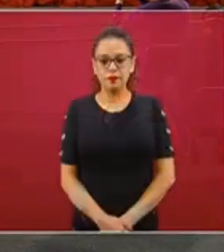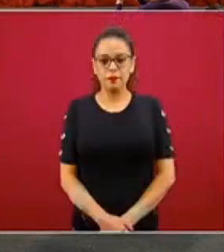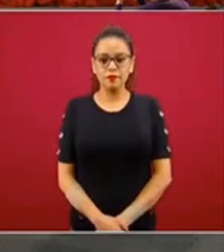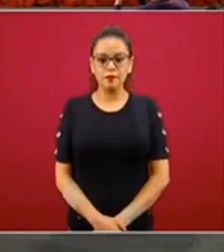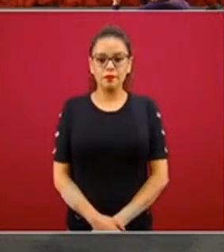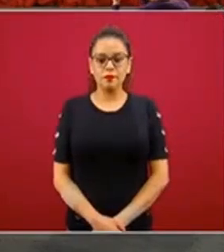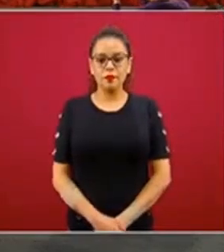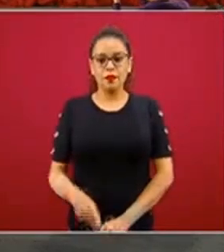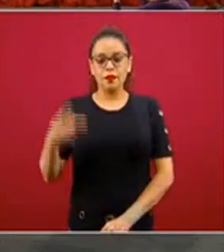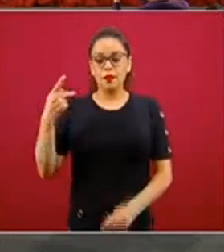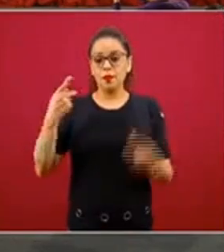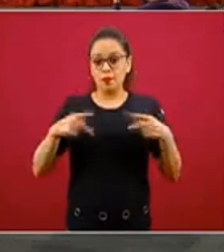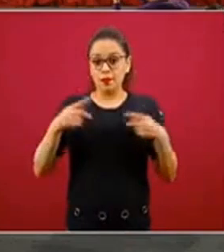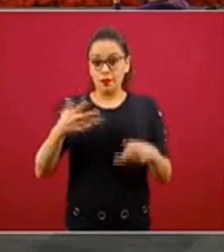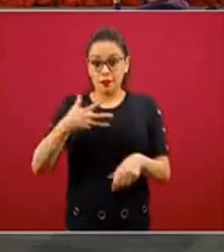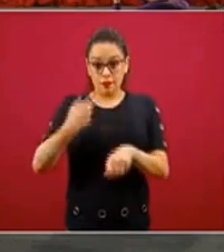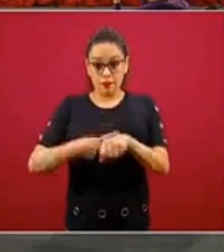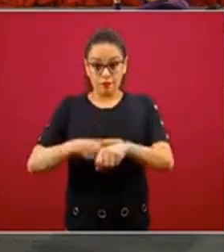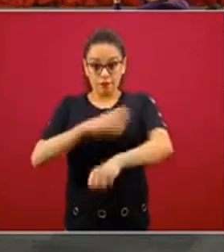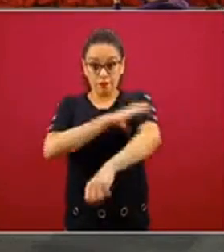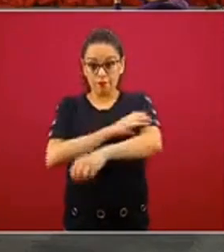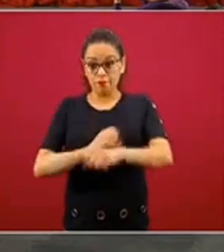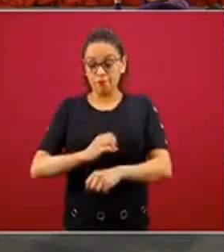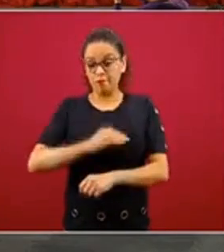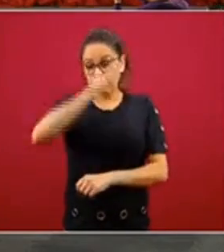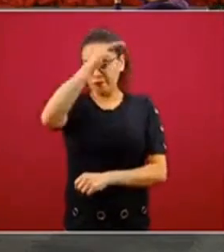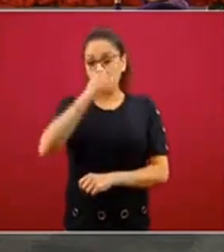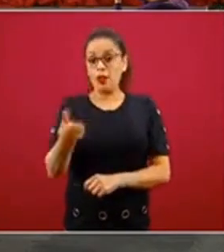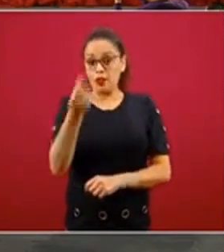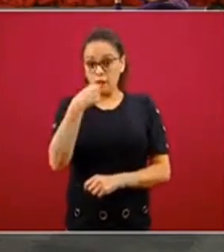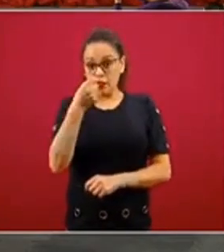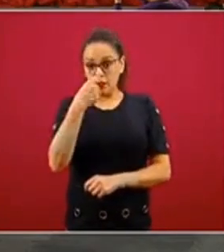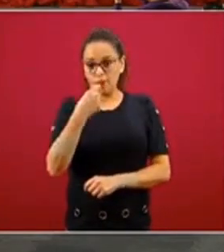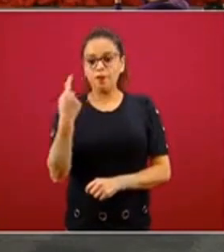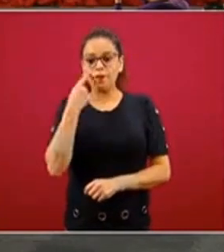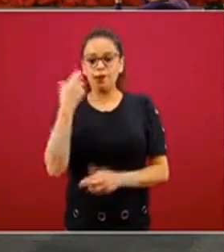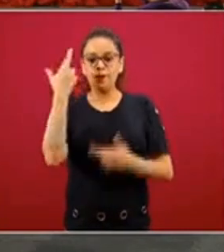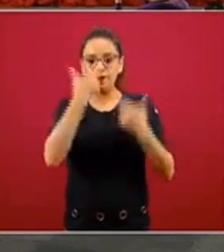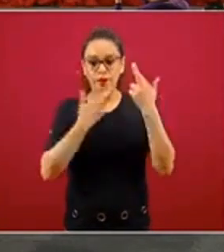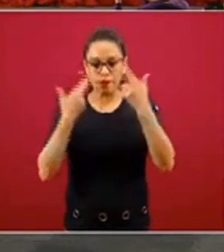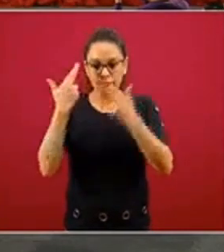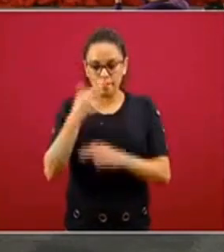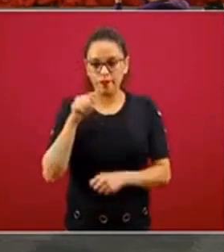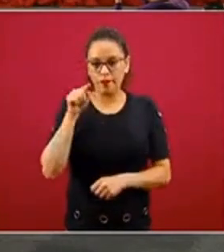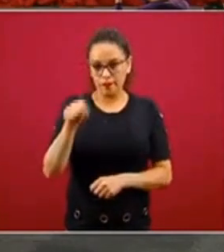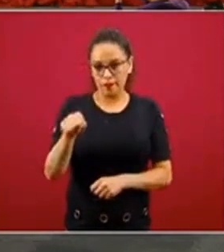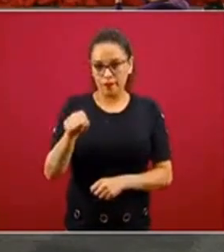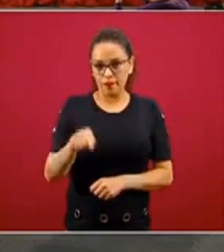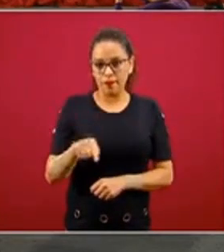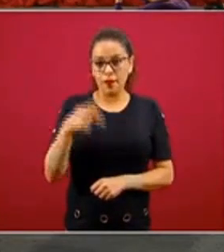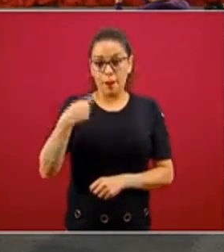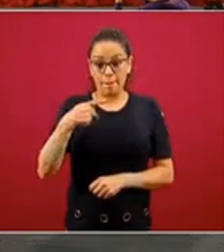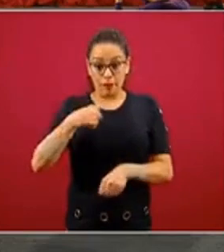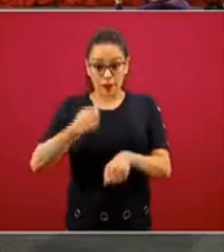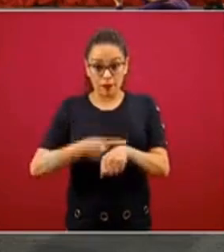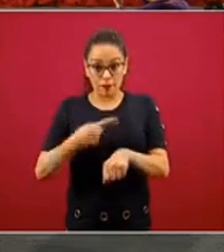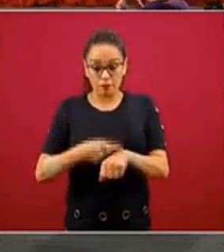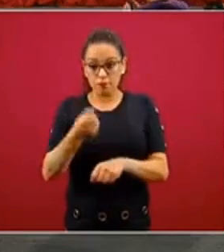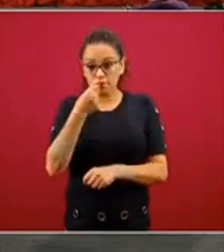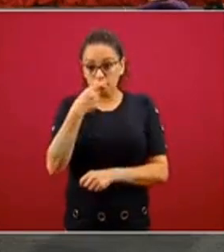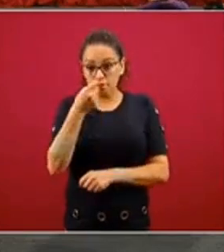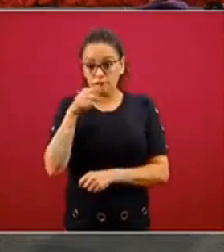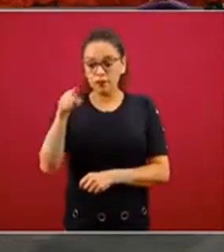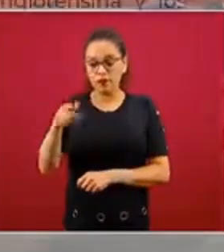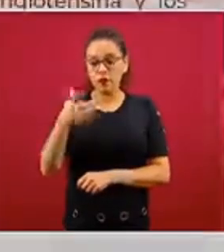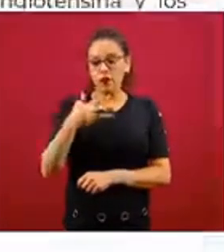enzima debe no bloquearse, sino esa enzima debe seguir en el paciente hipertenso con el tratamiento que está siguiendo.